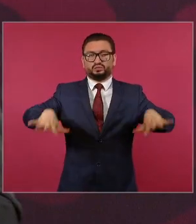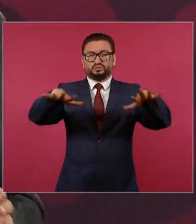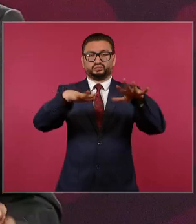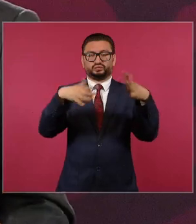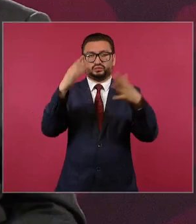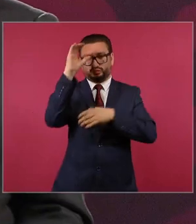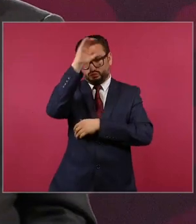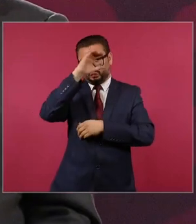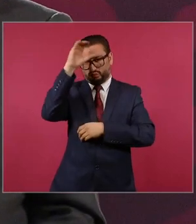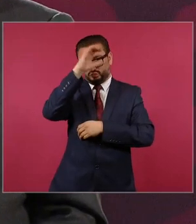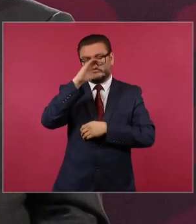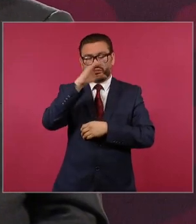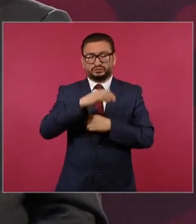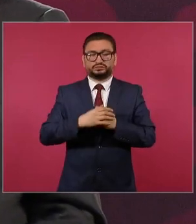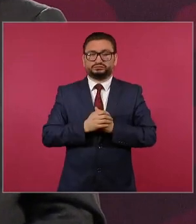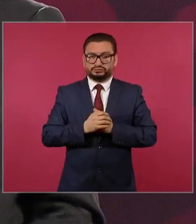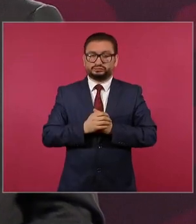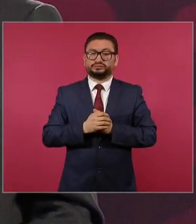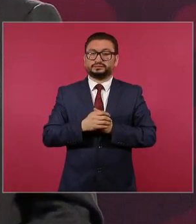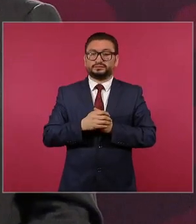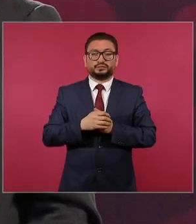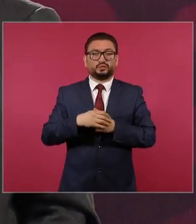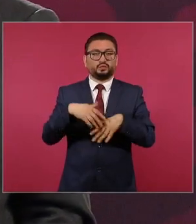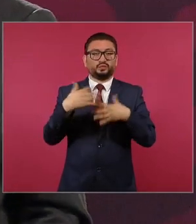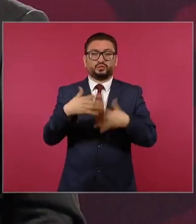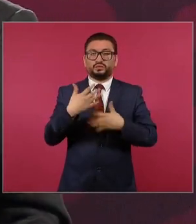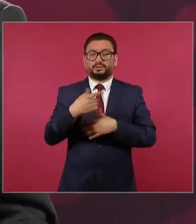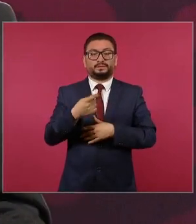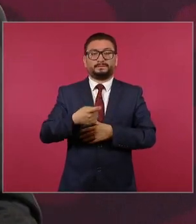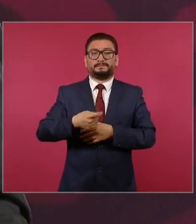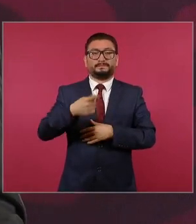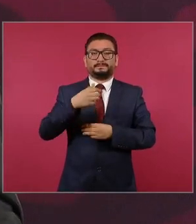espectáculo cultural de primer orden,